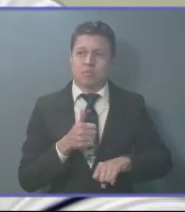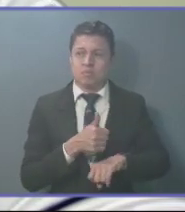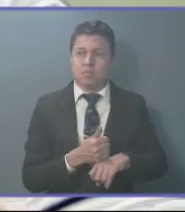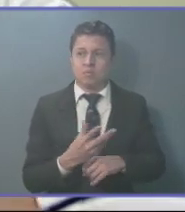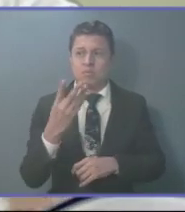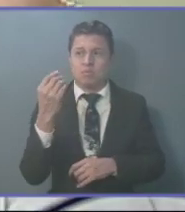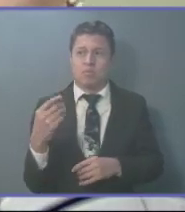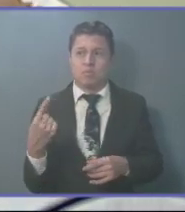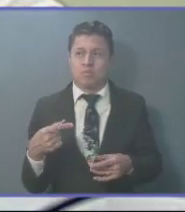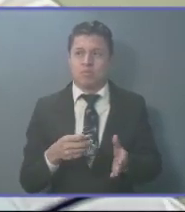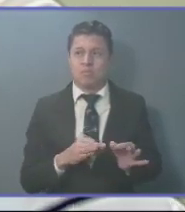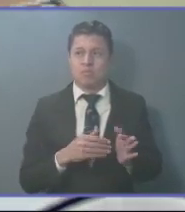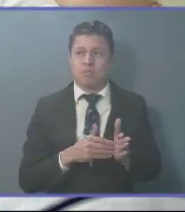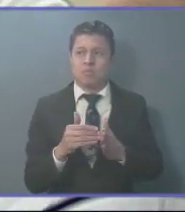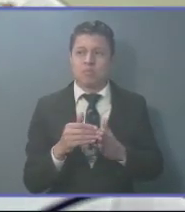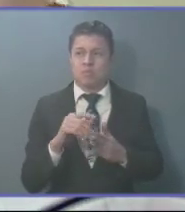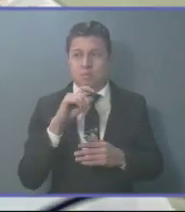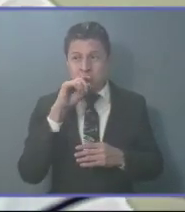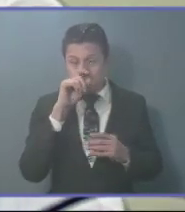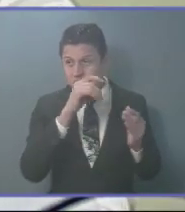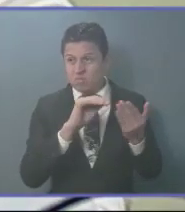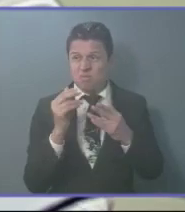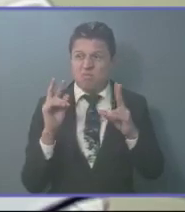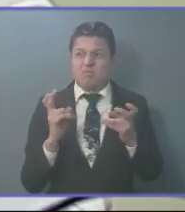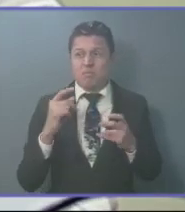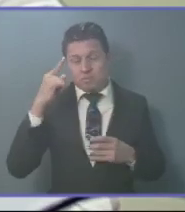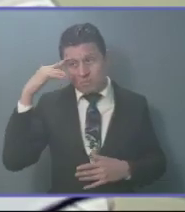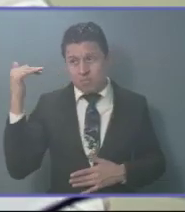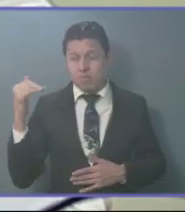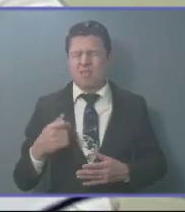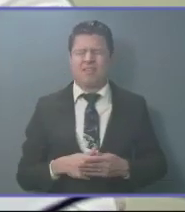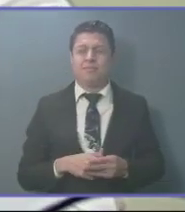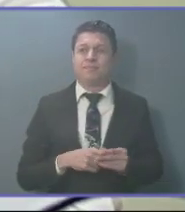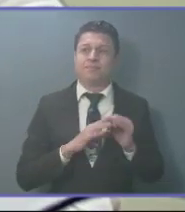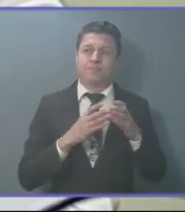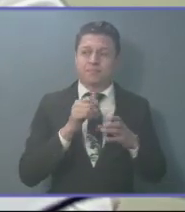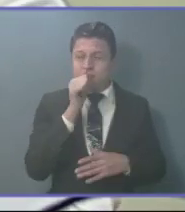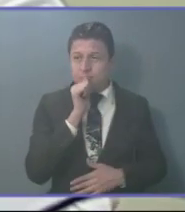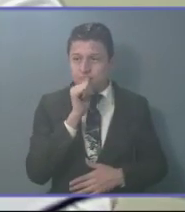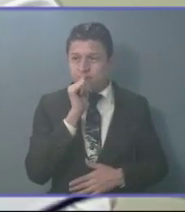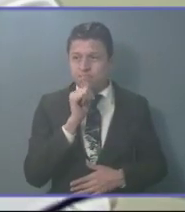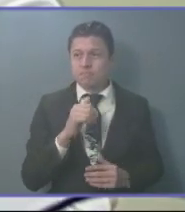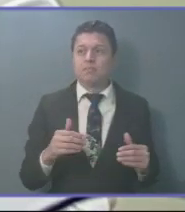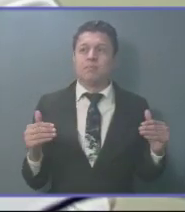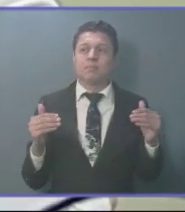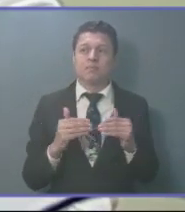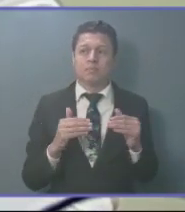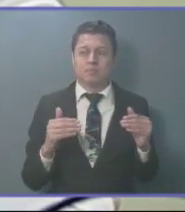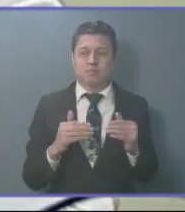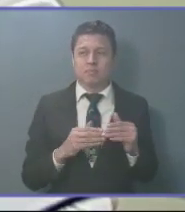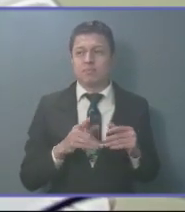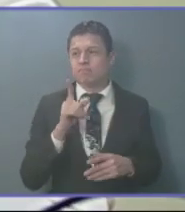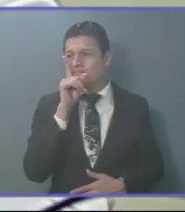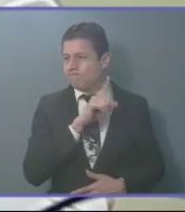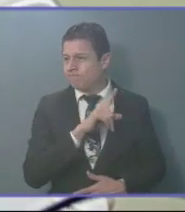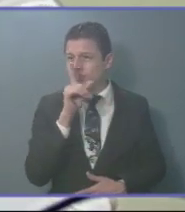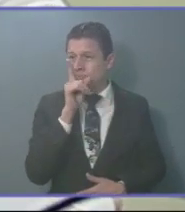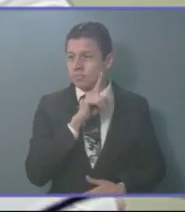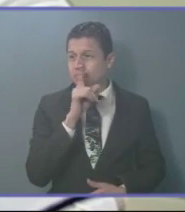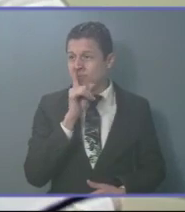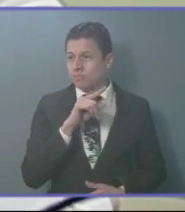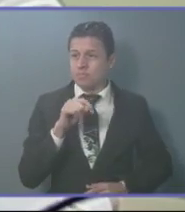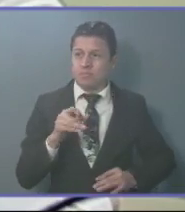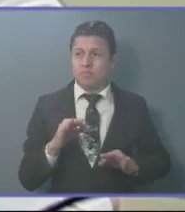de ingreso de labores distintas para el sector público y para el sector privado. También totalmente falso